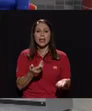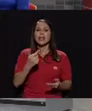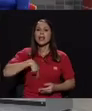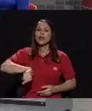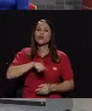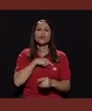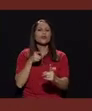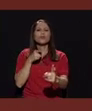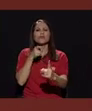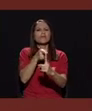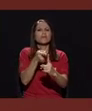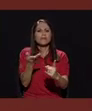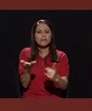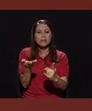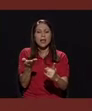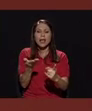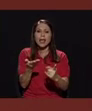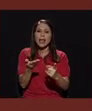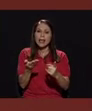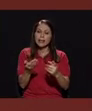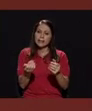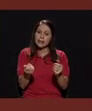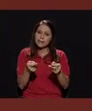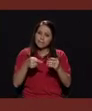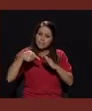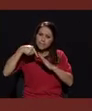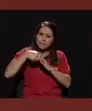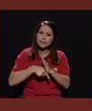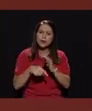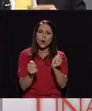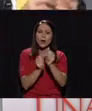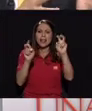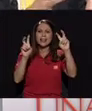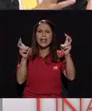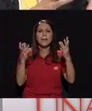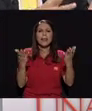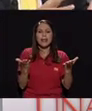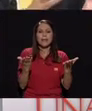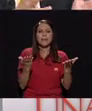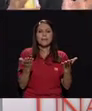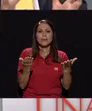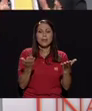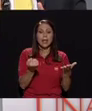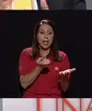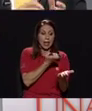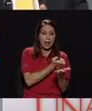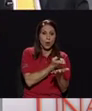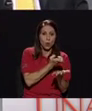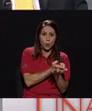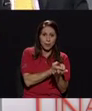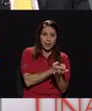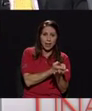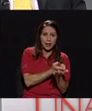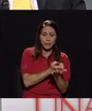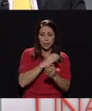que lo que buscamos es precisamente entrarle al tema de la relación economía